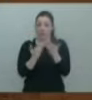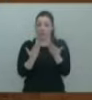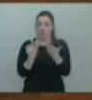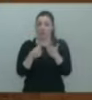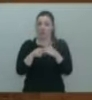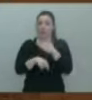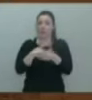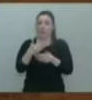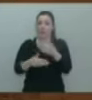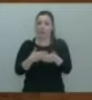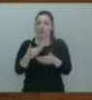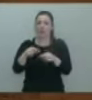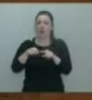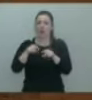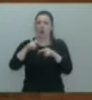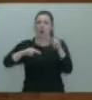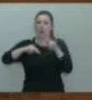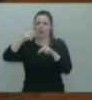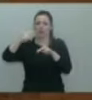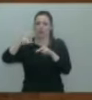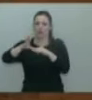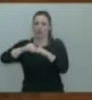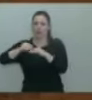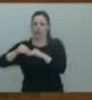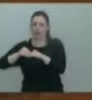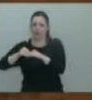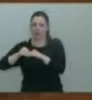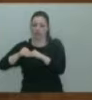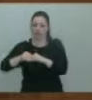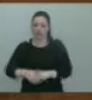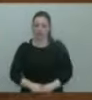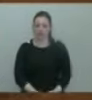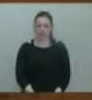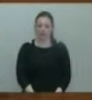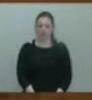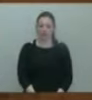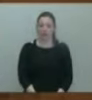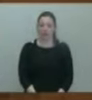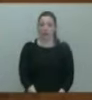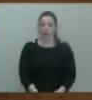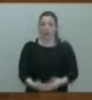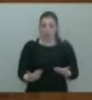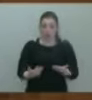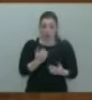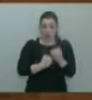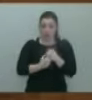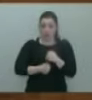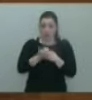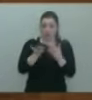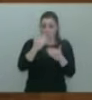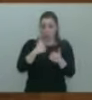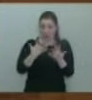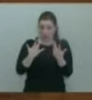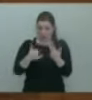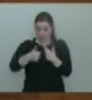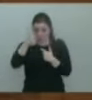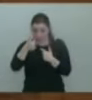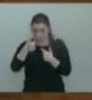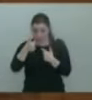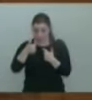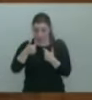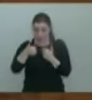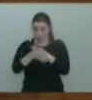tramitado como obras accesorias o complementarias y no como se tramitaron. ¿No hubo más economía? ¿Hubo más agilidad y más